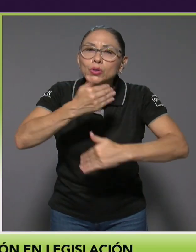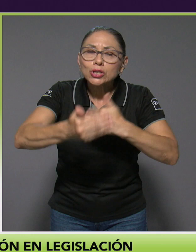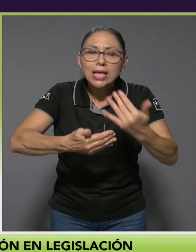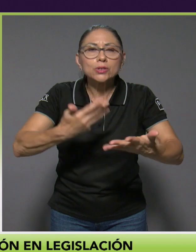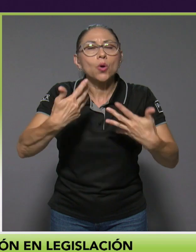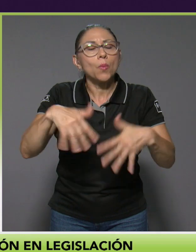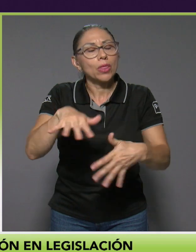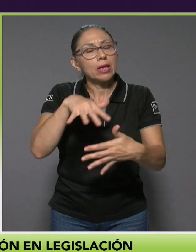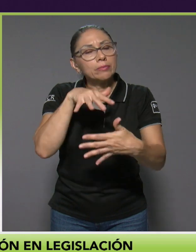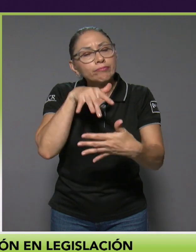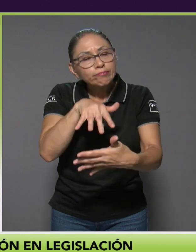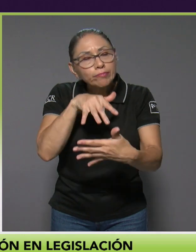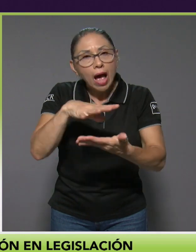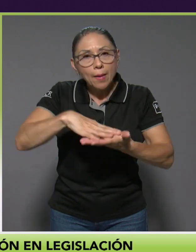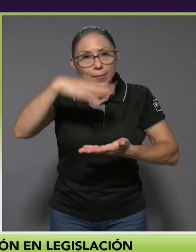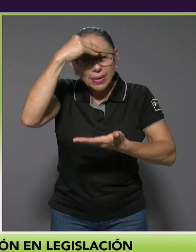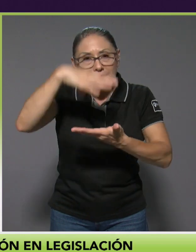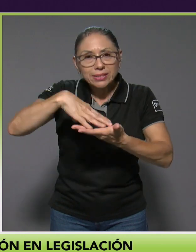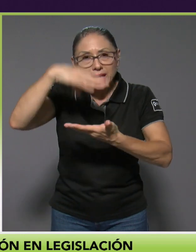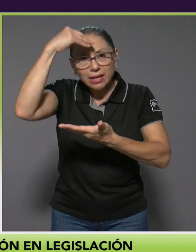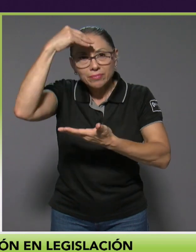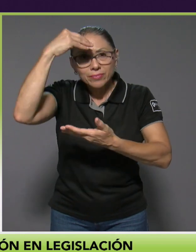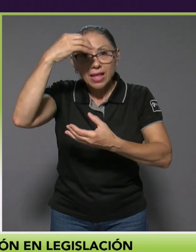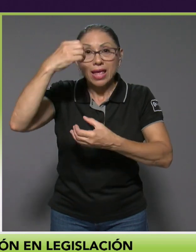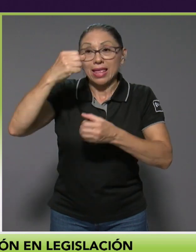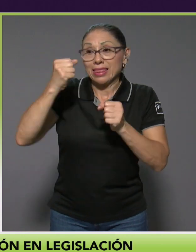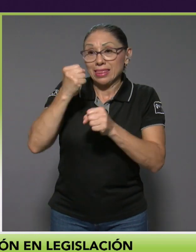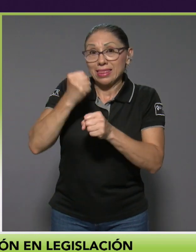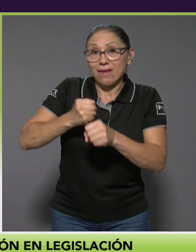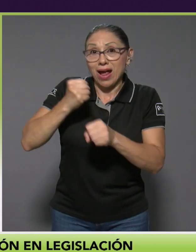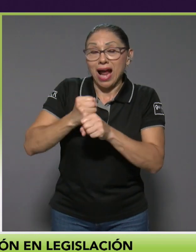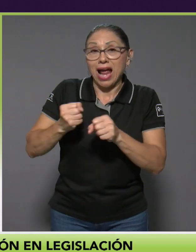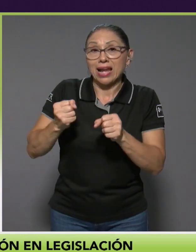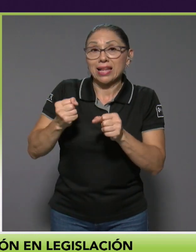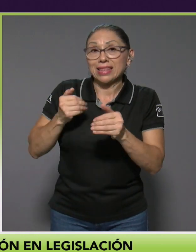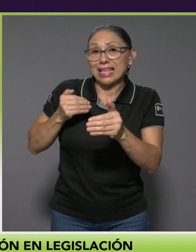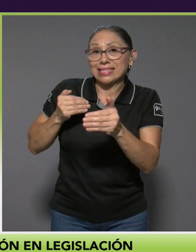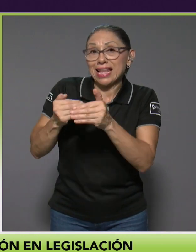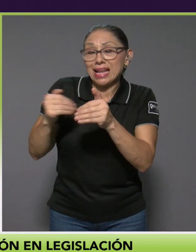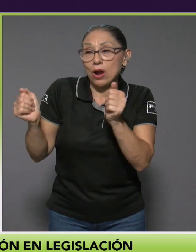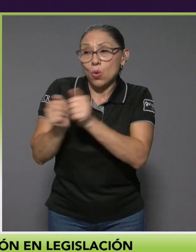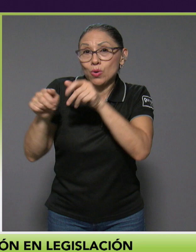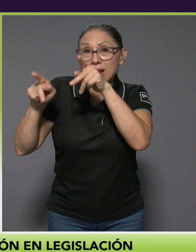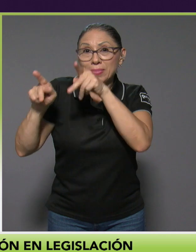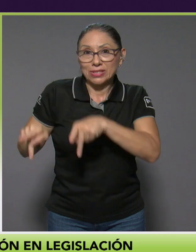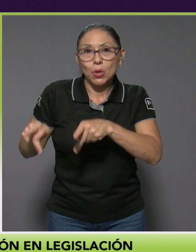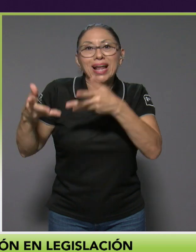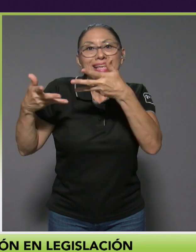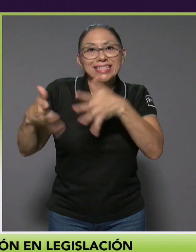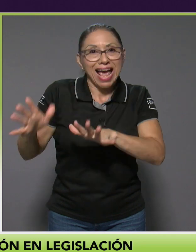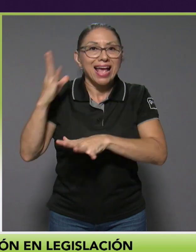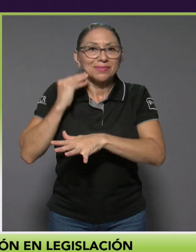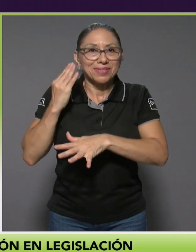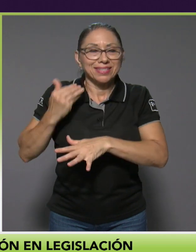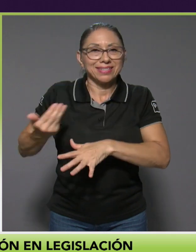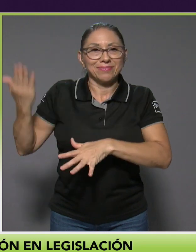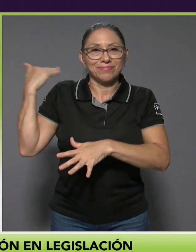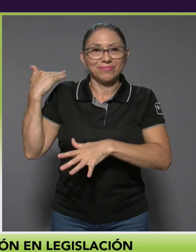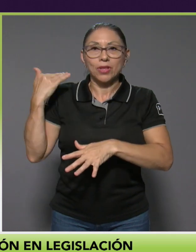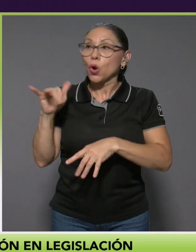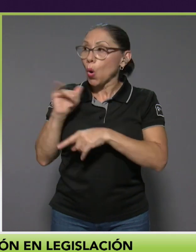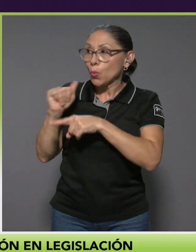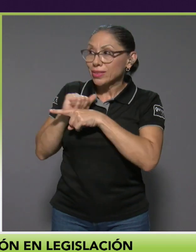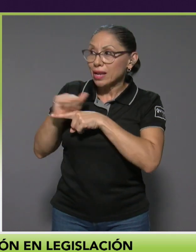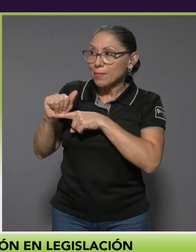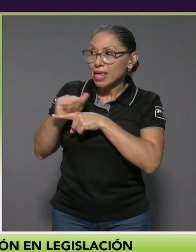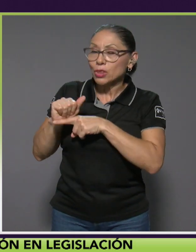aprendizaje, de trabajar junto con uno de los que ya tenemos tiempo de estar ahí. Un entrenamiento. Exactamente. Y entonces,